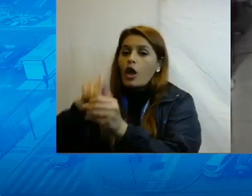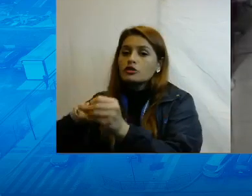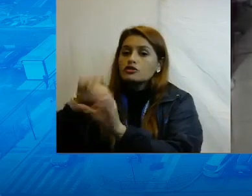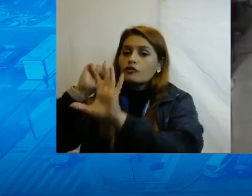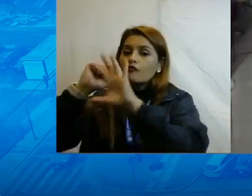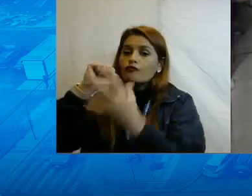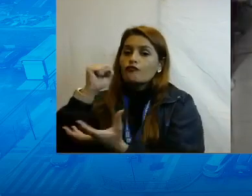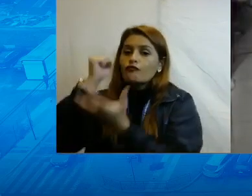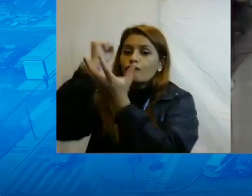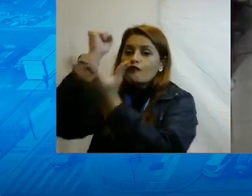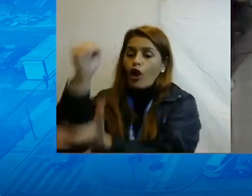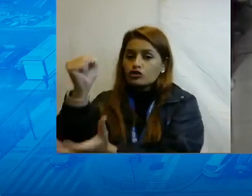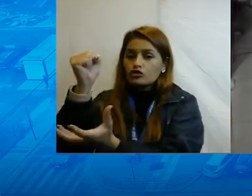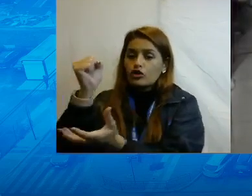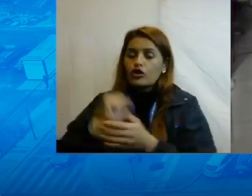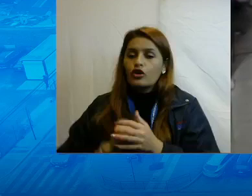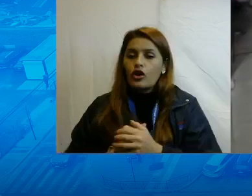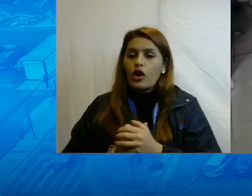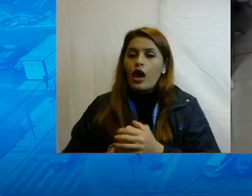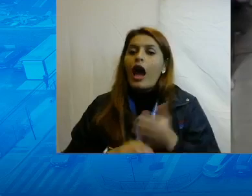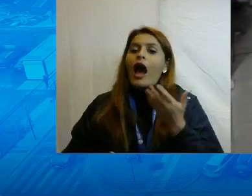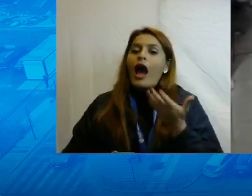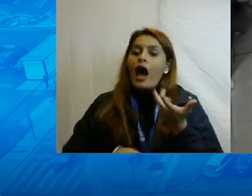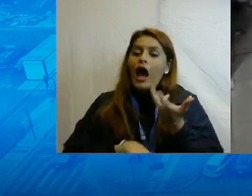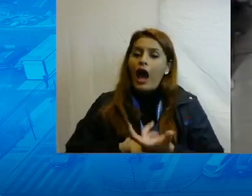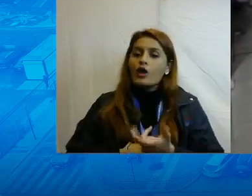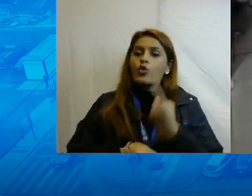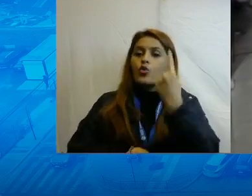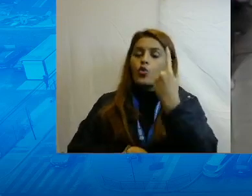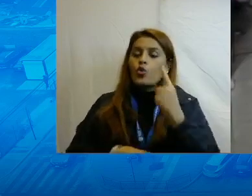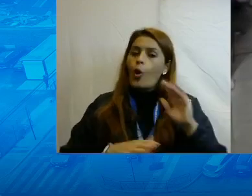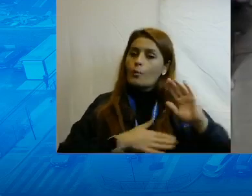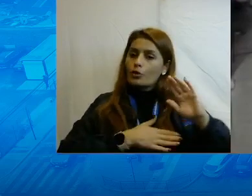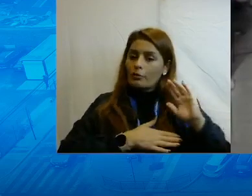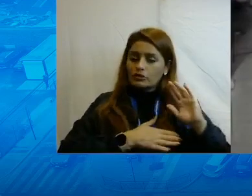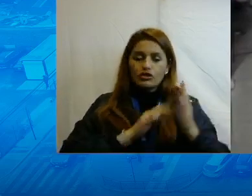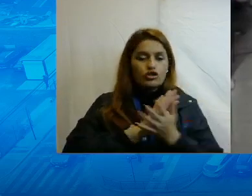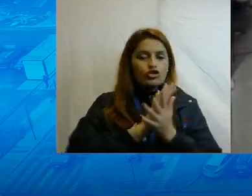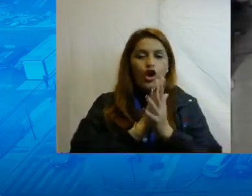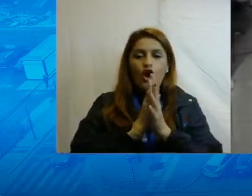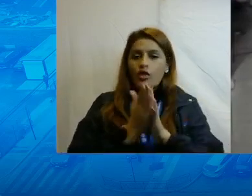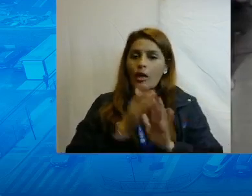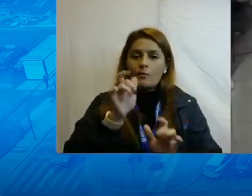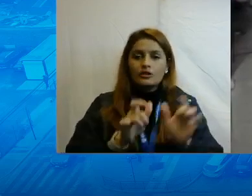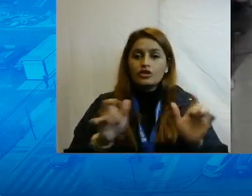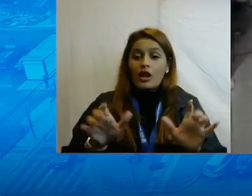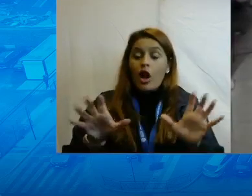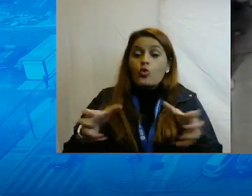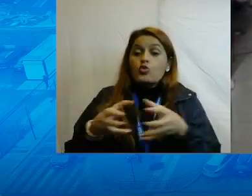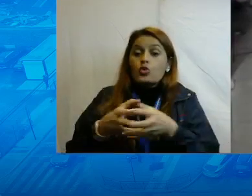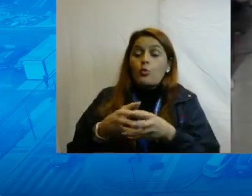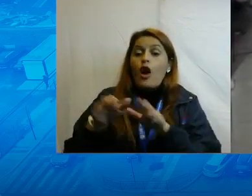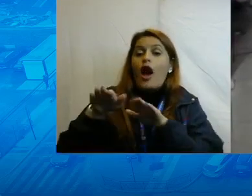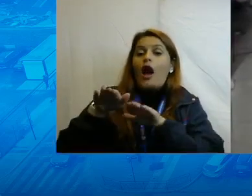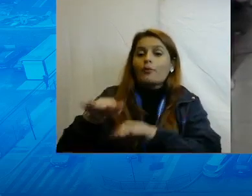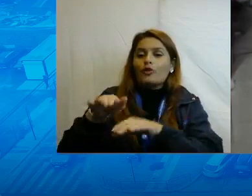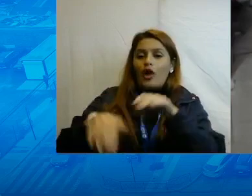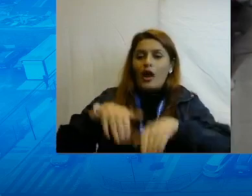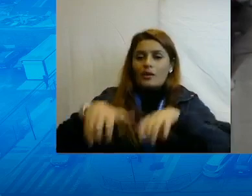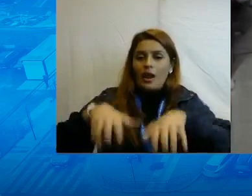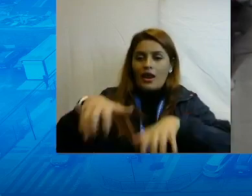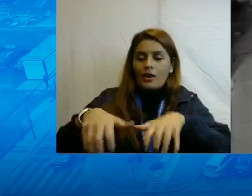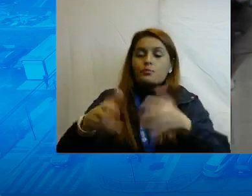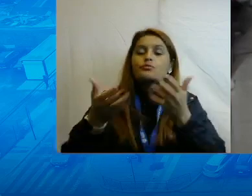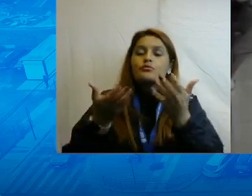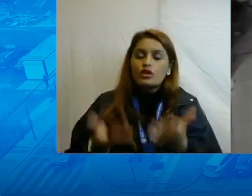fondos, hay un compromiso directo con toda la comunidad animalista de la comuna. Por